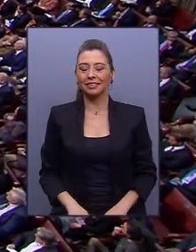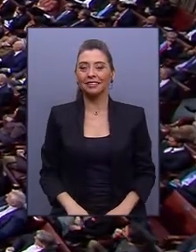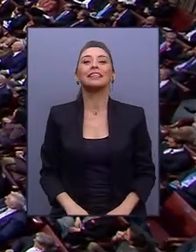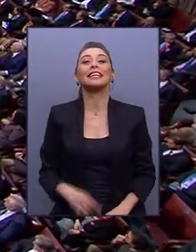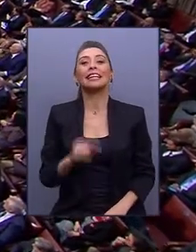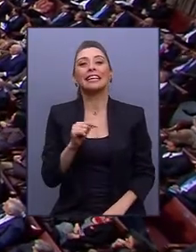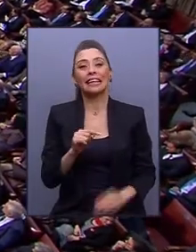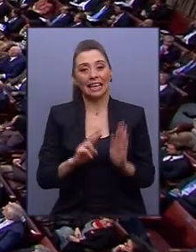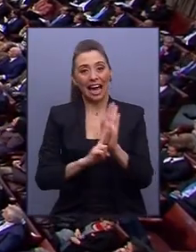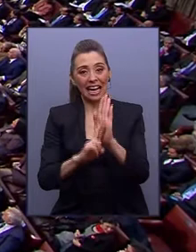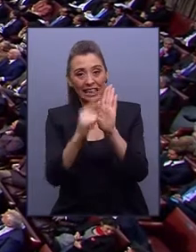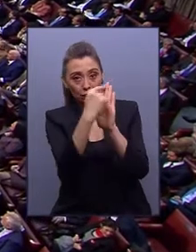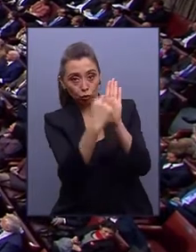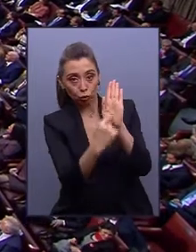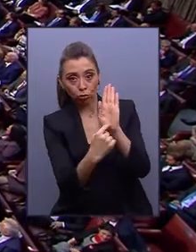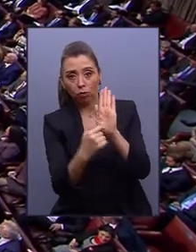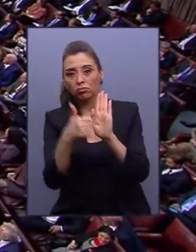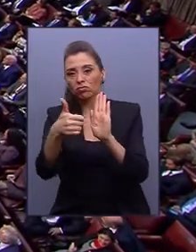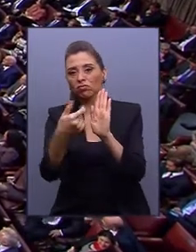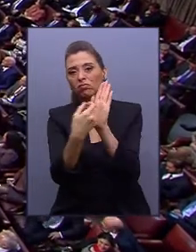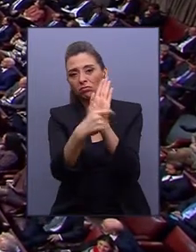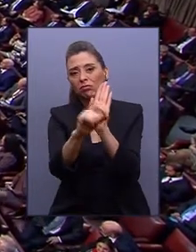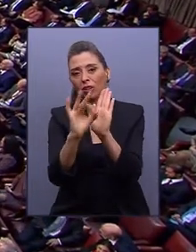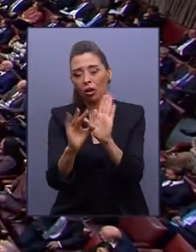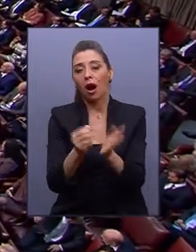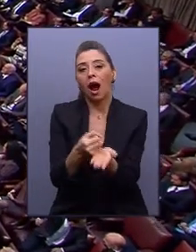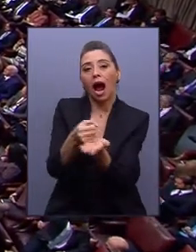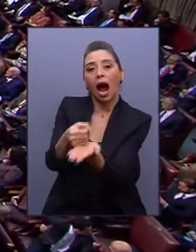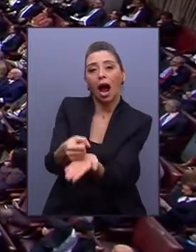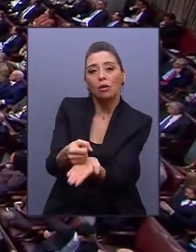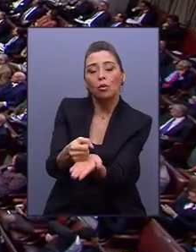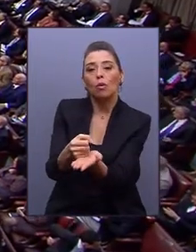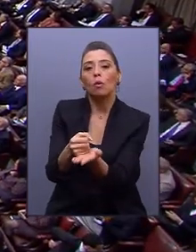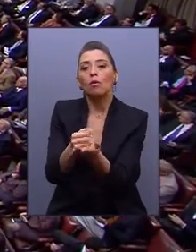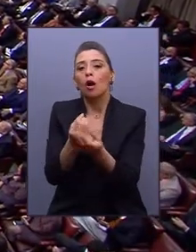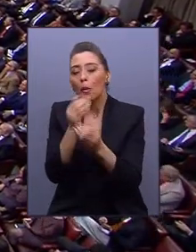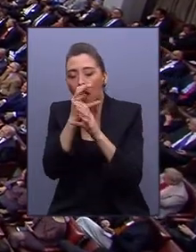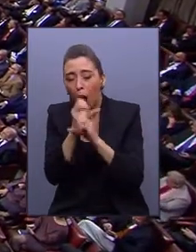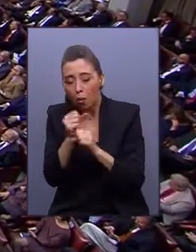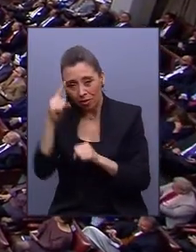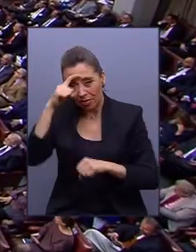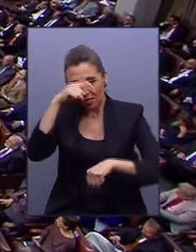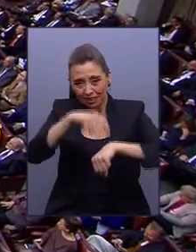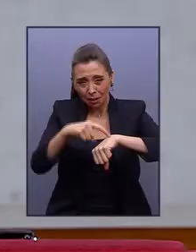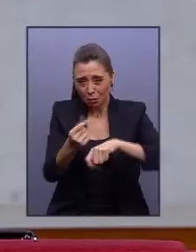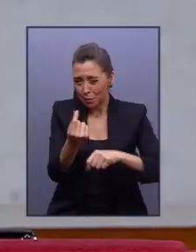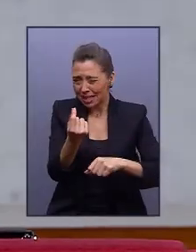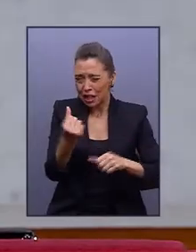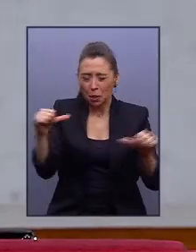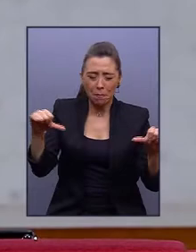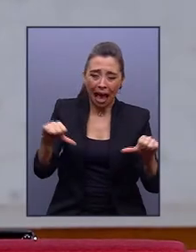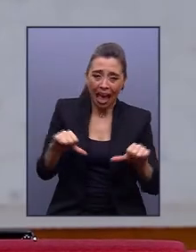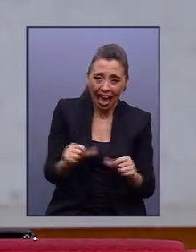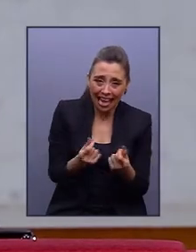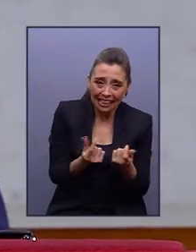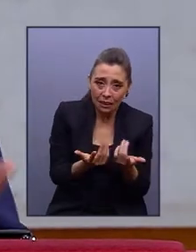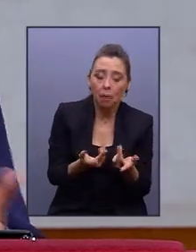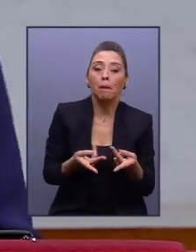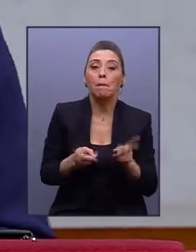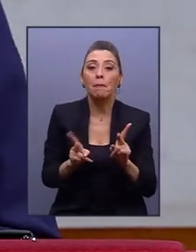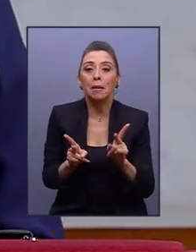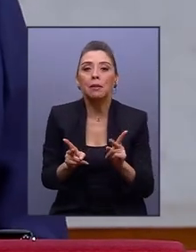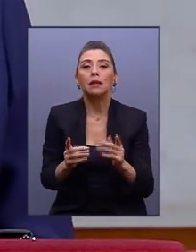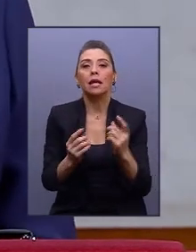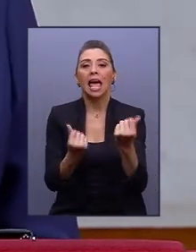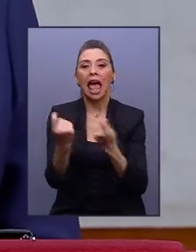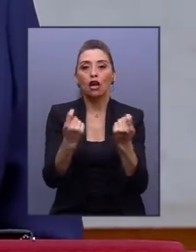Son resultados que van en la dirección correcta, que ayudan a sobrellevar un momento económico desfavorable, pero a la vez permite impulsar